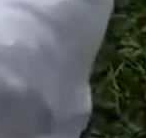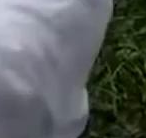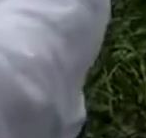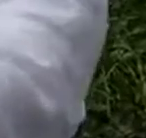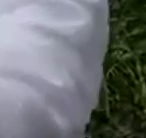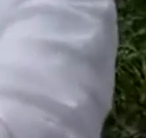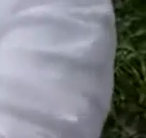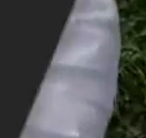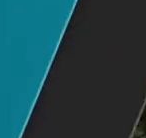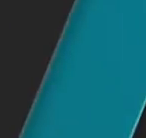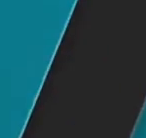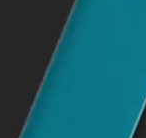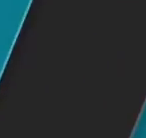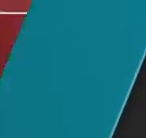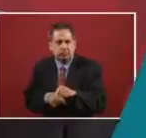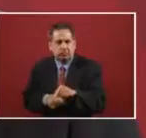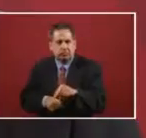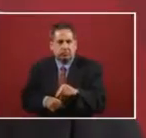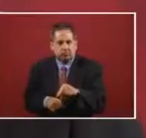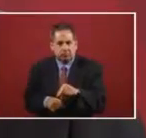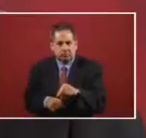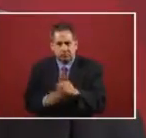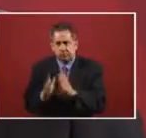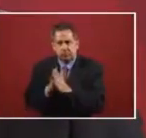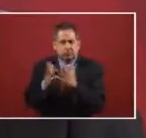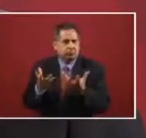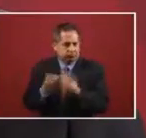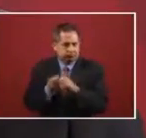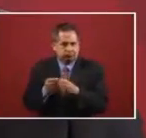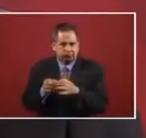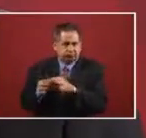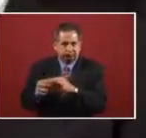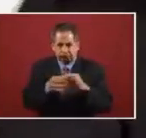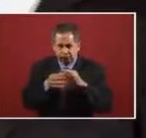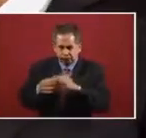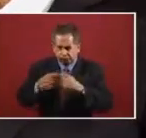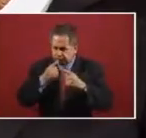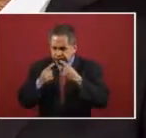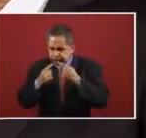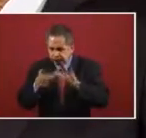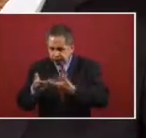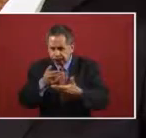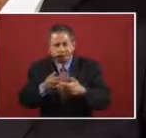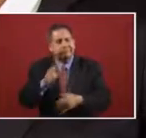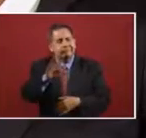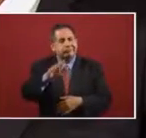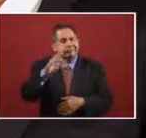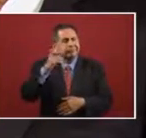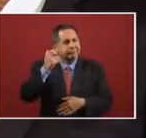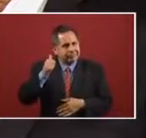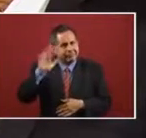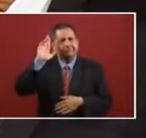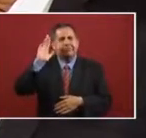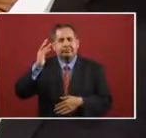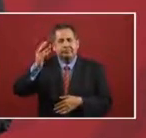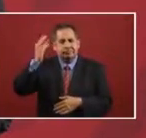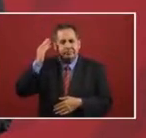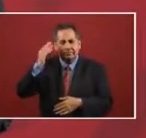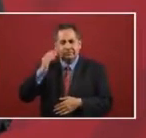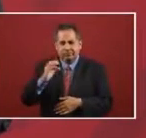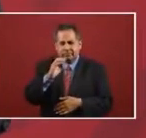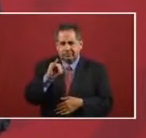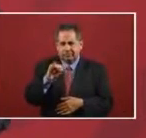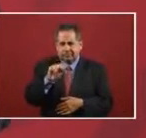Chiapas y Tabasco. El presidente de México, Andrés Manuel López Obrador, adelantó este lunes que en su informe